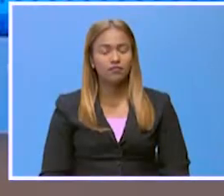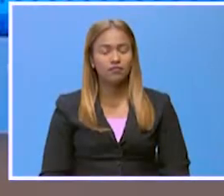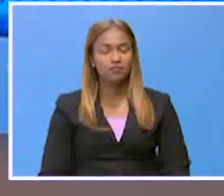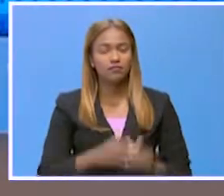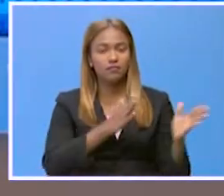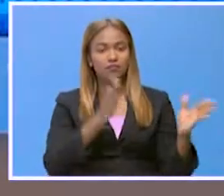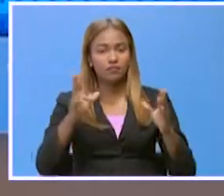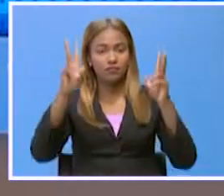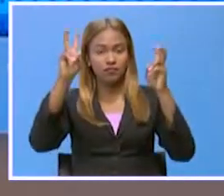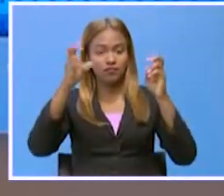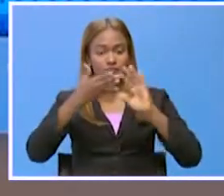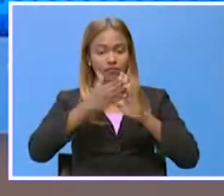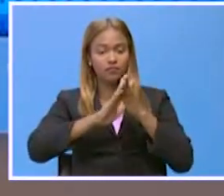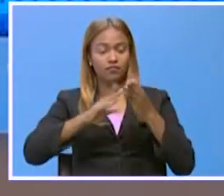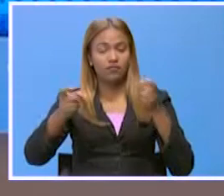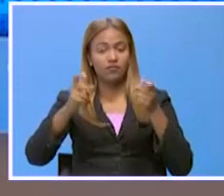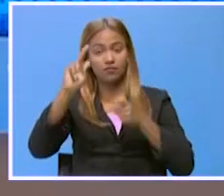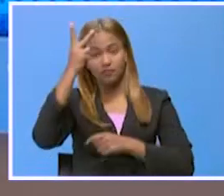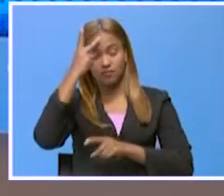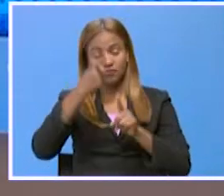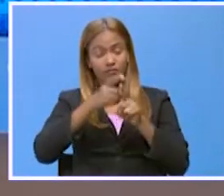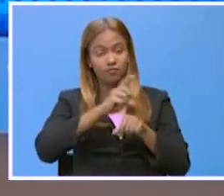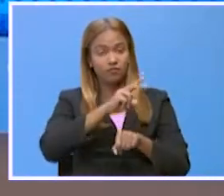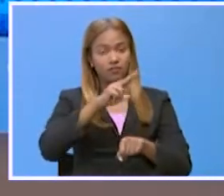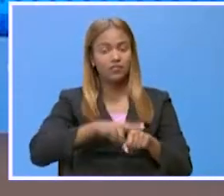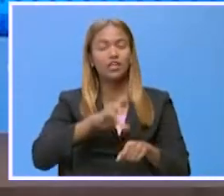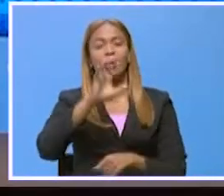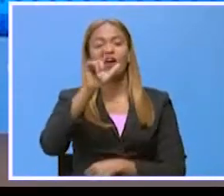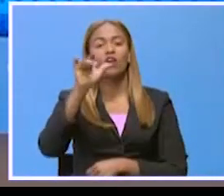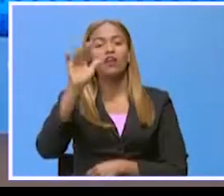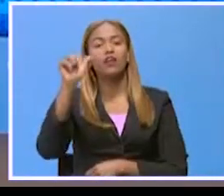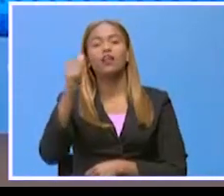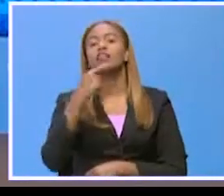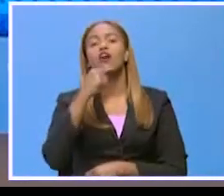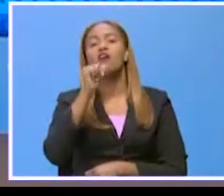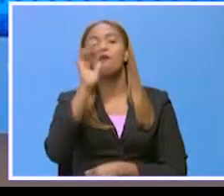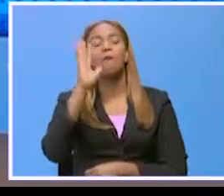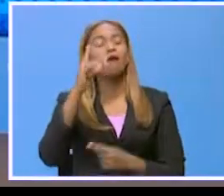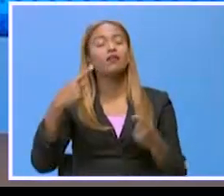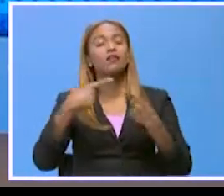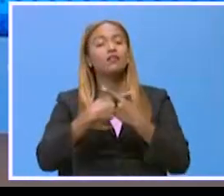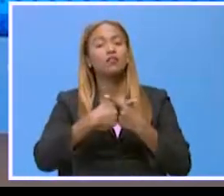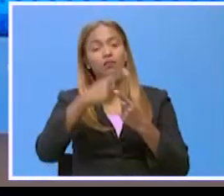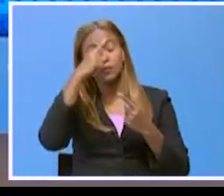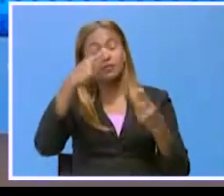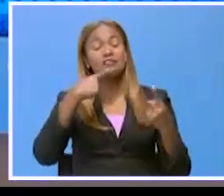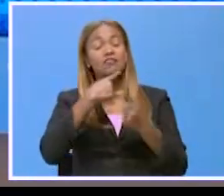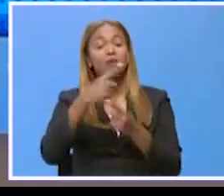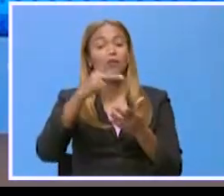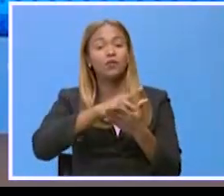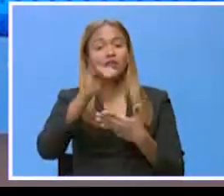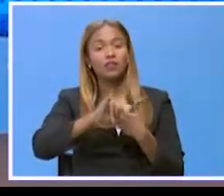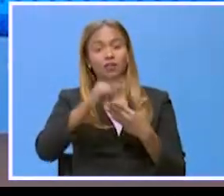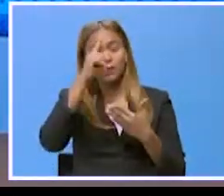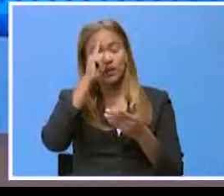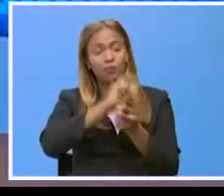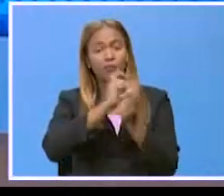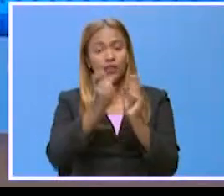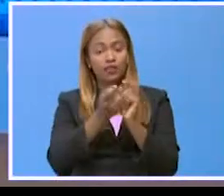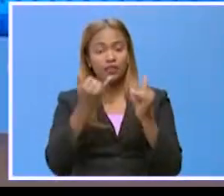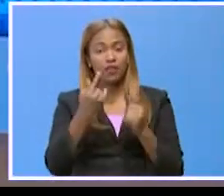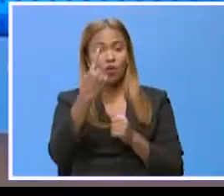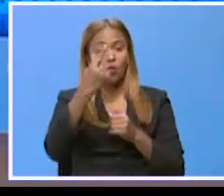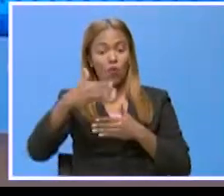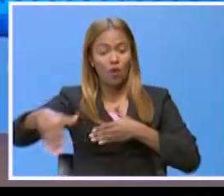cambiamos el tema la alcaldesa del distrito nacional carolina mejía dijo que no habrá una imposición en el anunciado proyecto de convertir en una